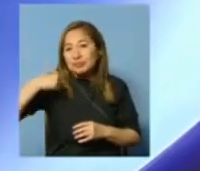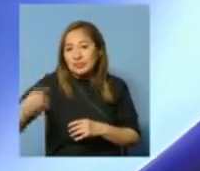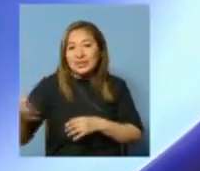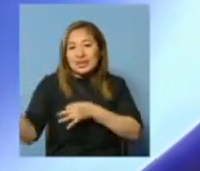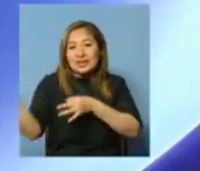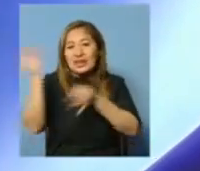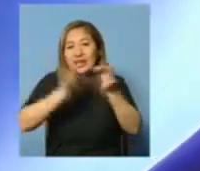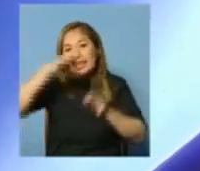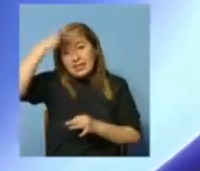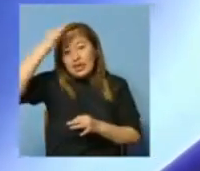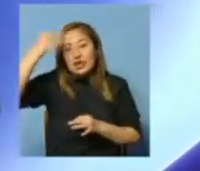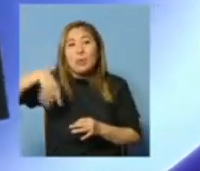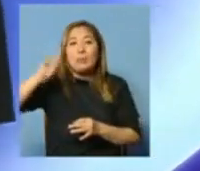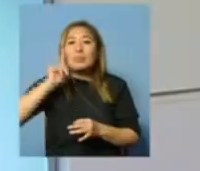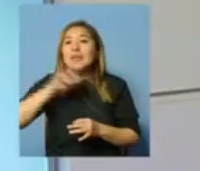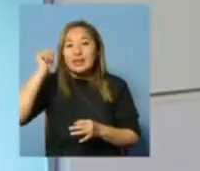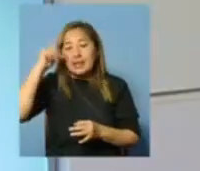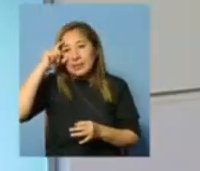Teatro Mitre.